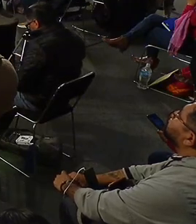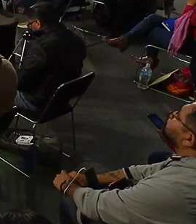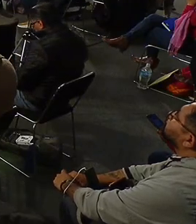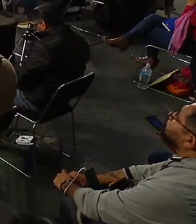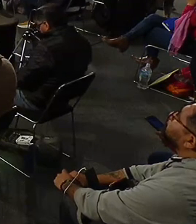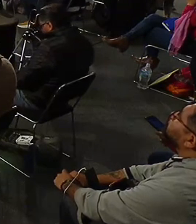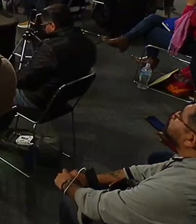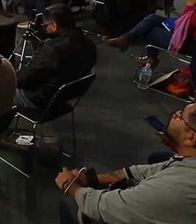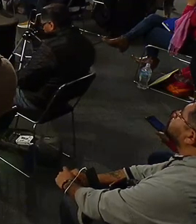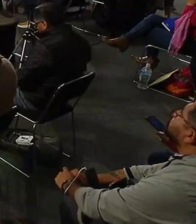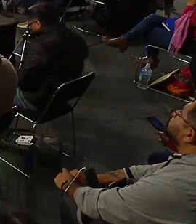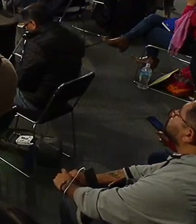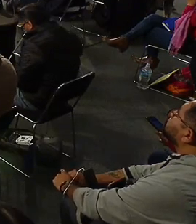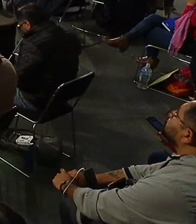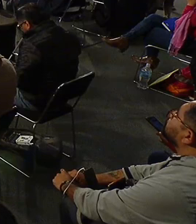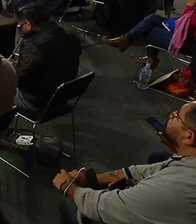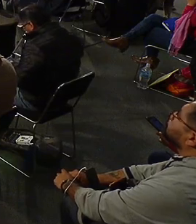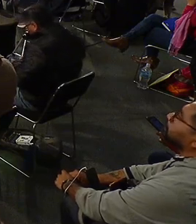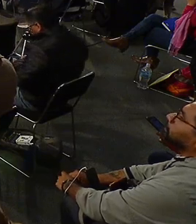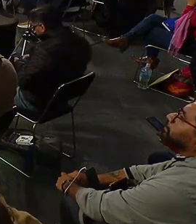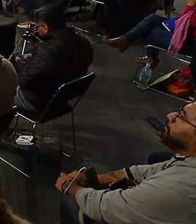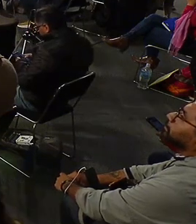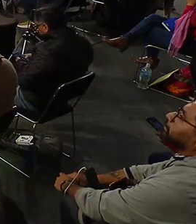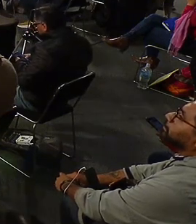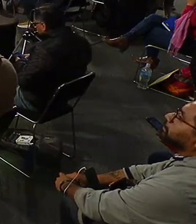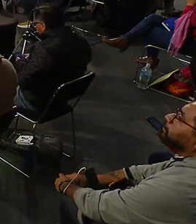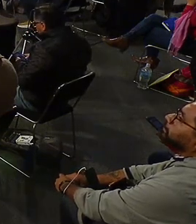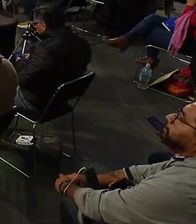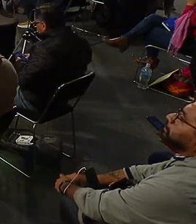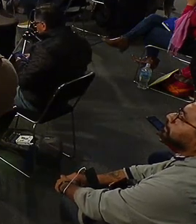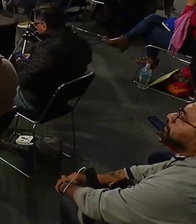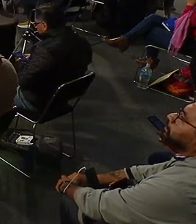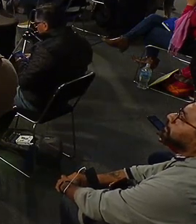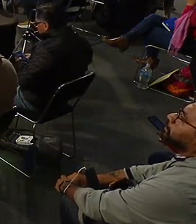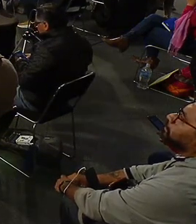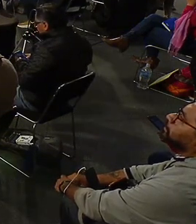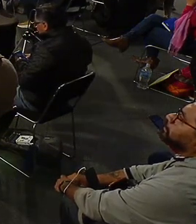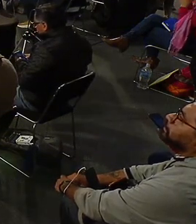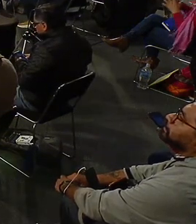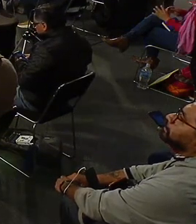Déjala ahí. 50 kilos de tortilla. Un salario mínimo.